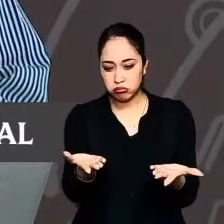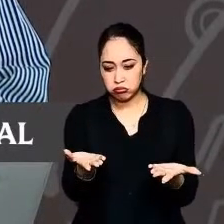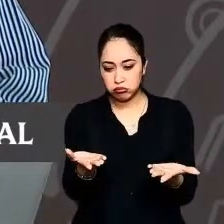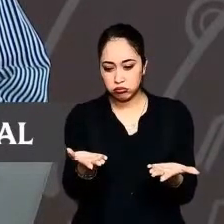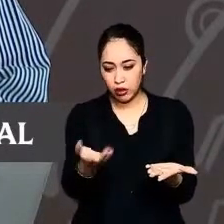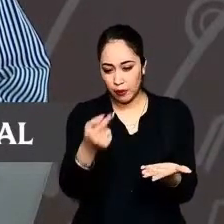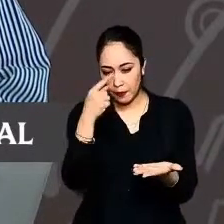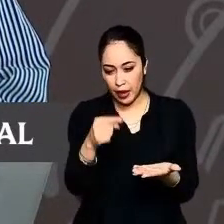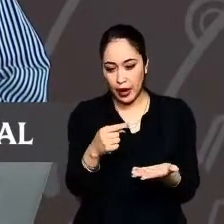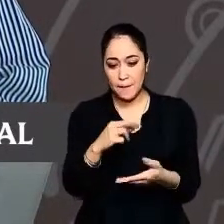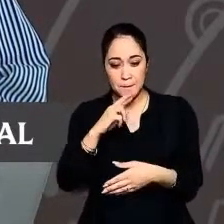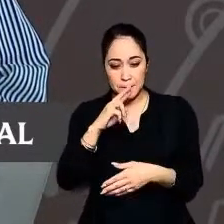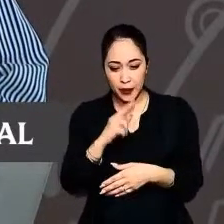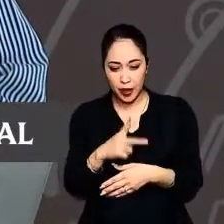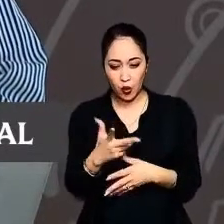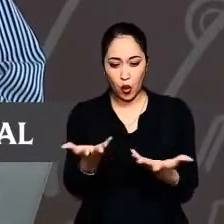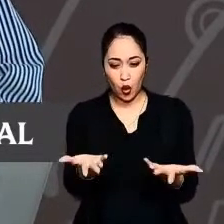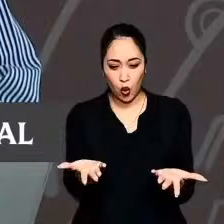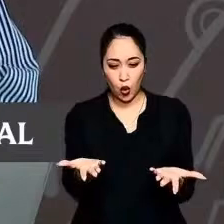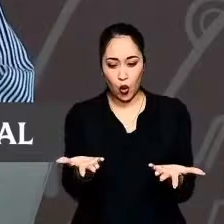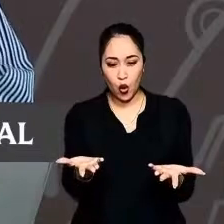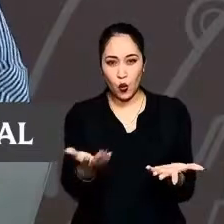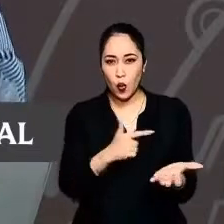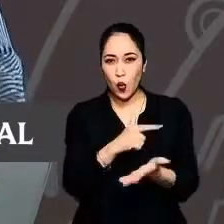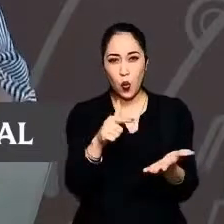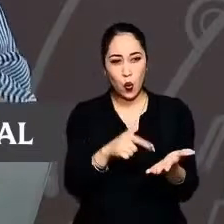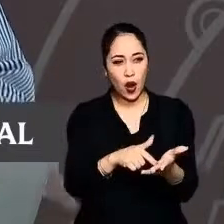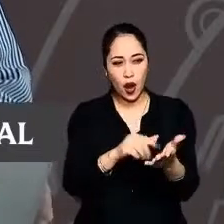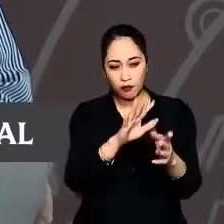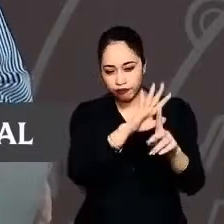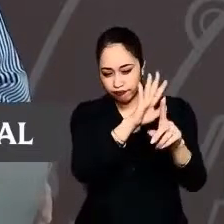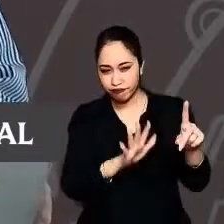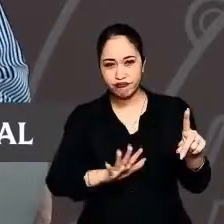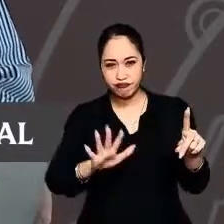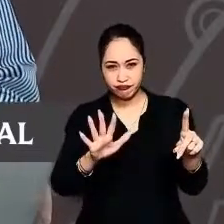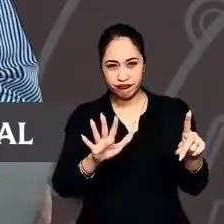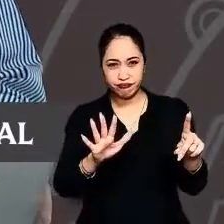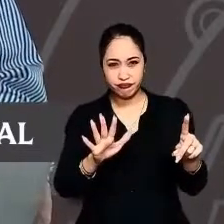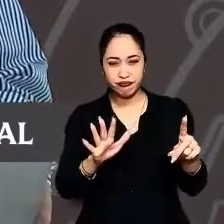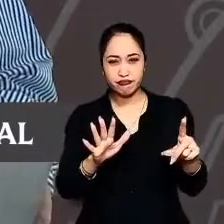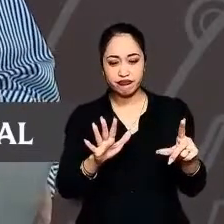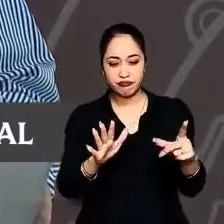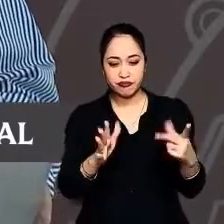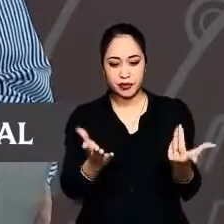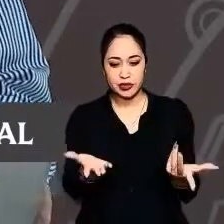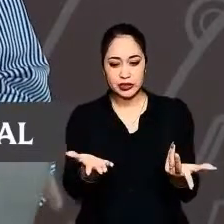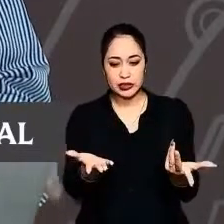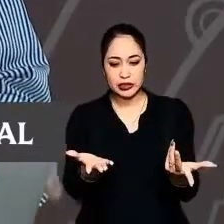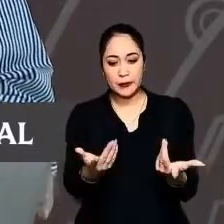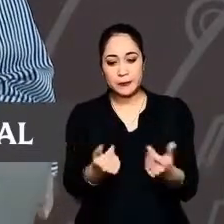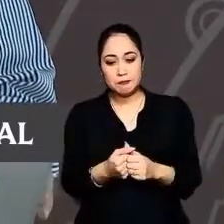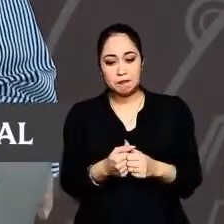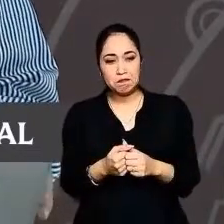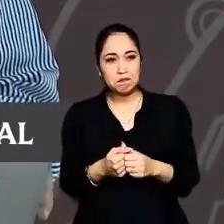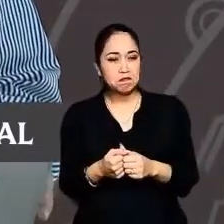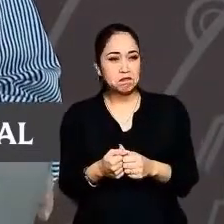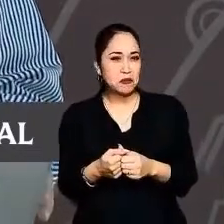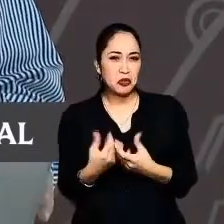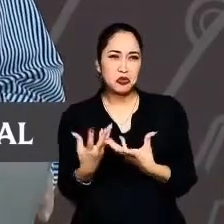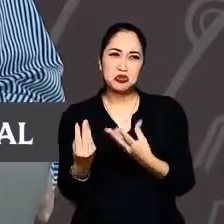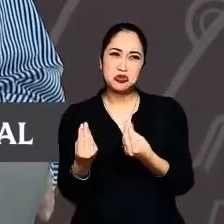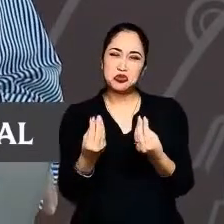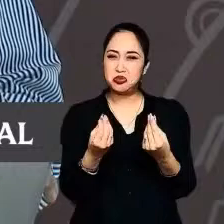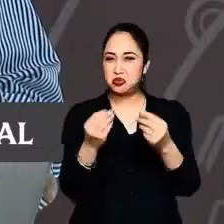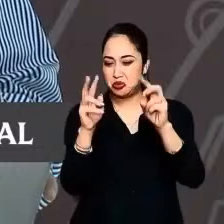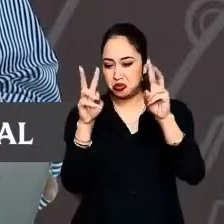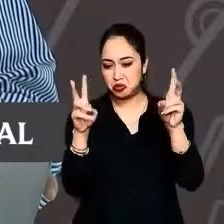de alguna manera, por decirlo de alguna manera, la región en esto. Hay muchas cosas en las cuales hay